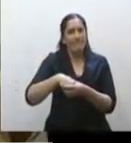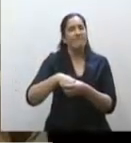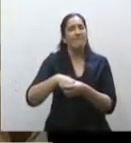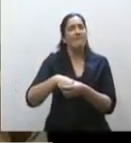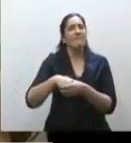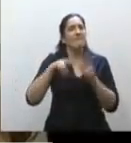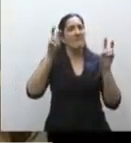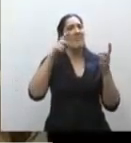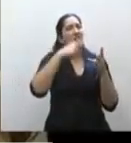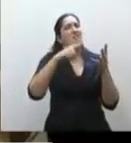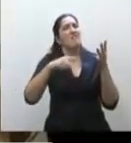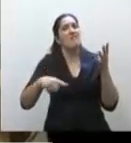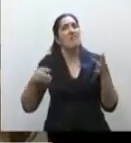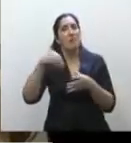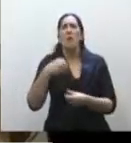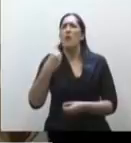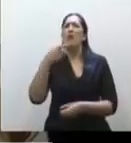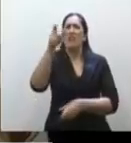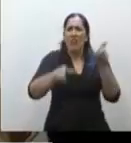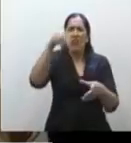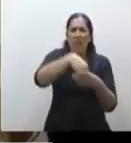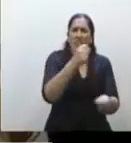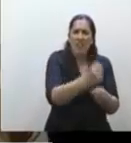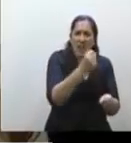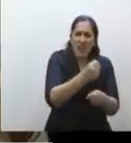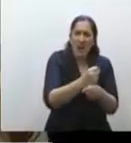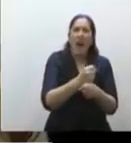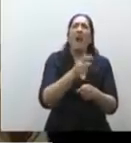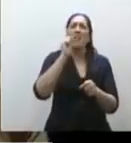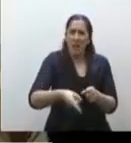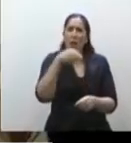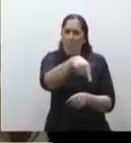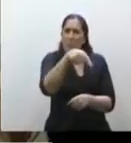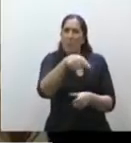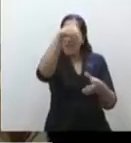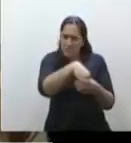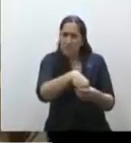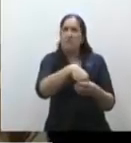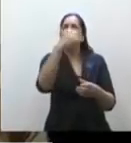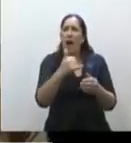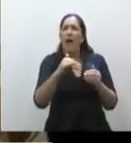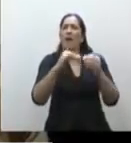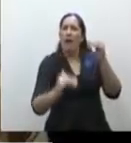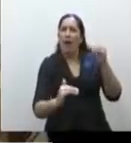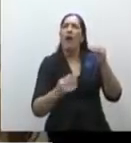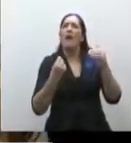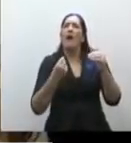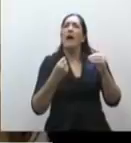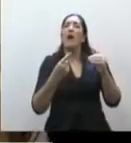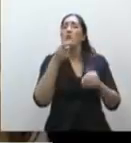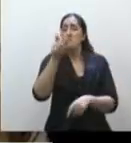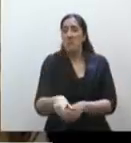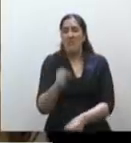explotación de los trabajadores, del capital sobre el trabajo, hay también dentro de eso una subcategoría de explotación. Un